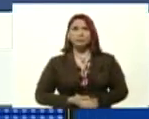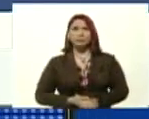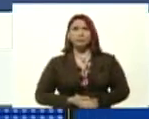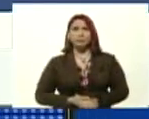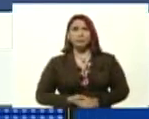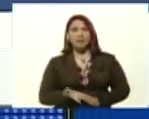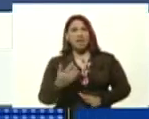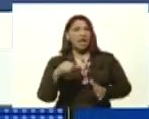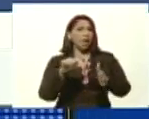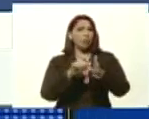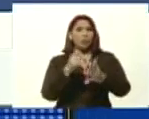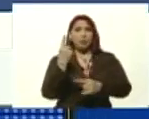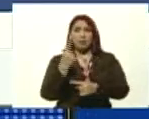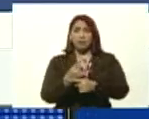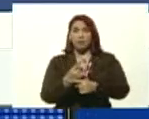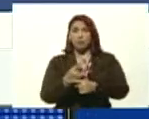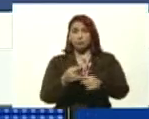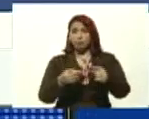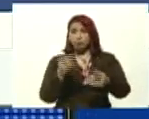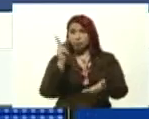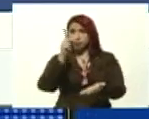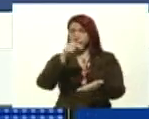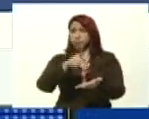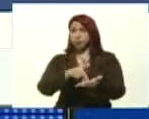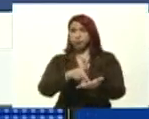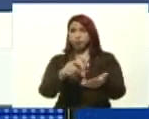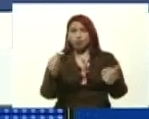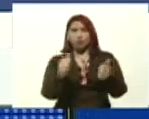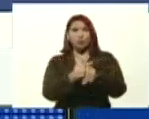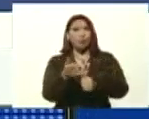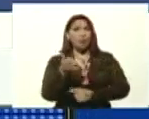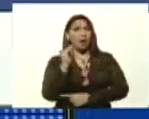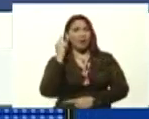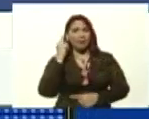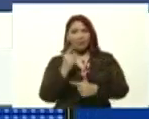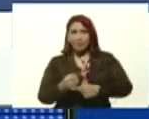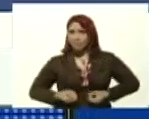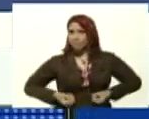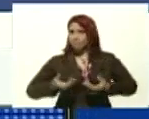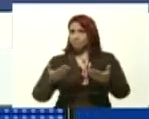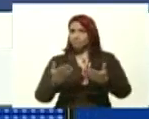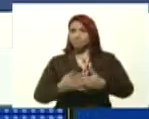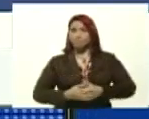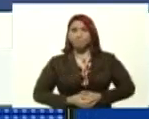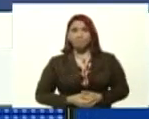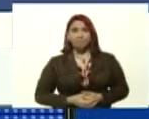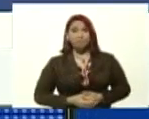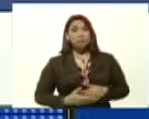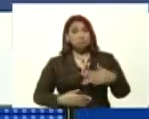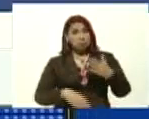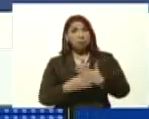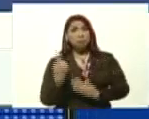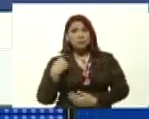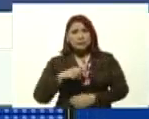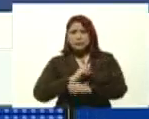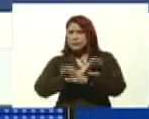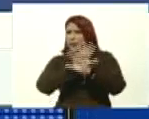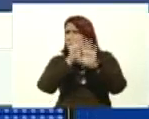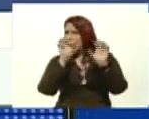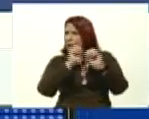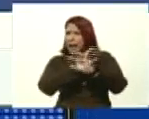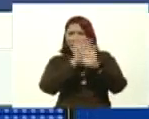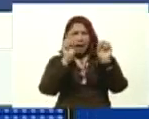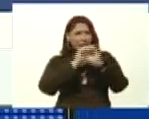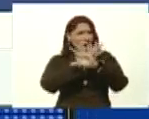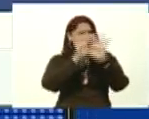a dónde hay que ir, con lo que hay que ir. Vamos a tener muy claro, muy claro, muy